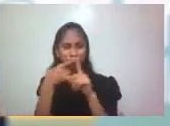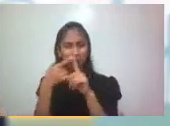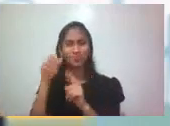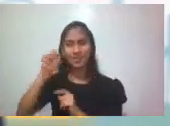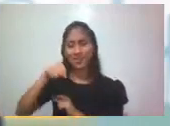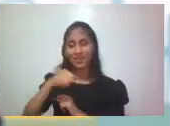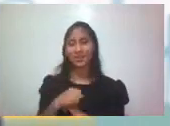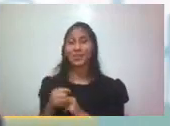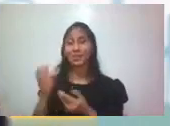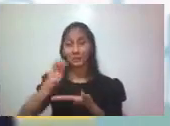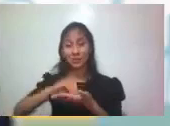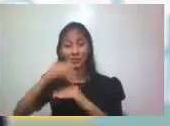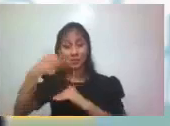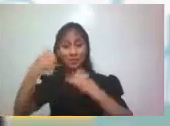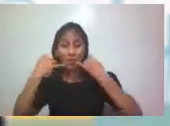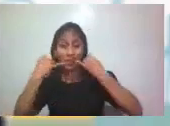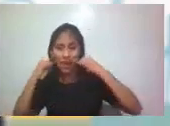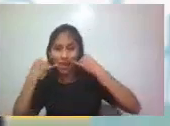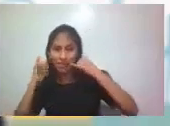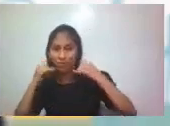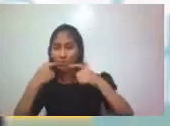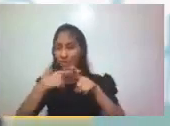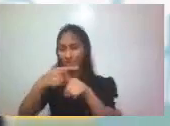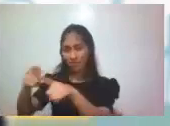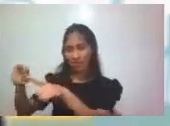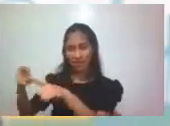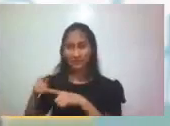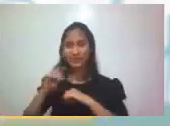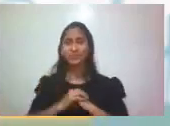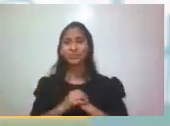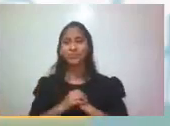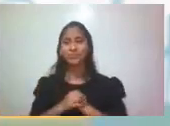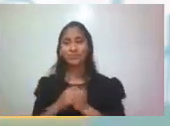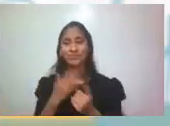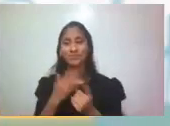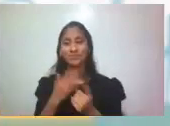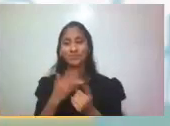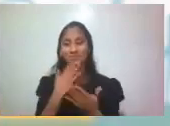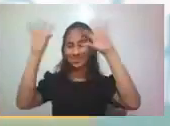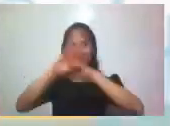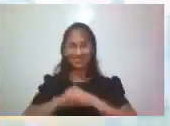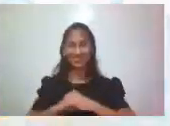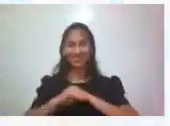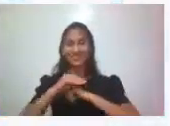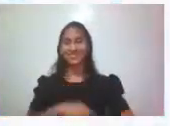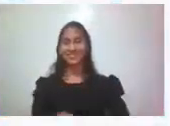que estaremos publicando en nuestras redes sociales oficiales. Que tengan muy buenas noches.